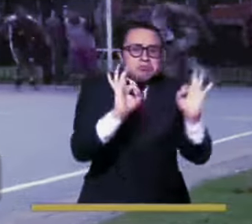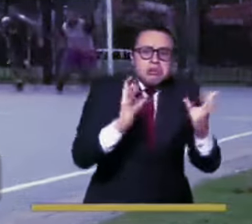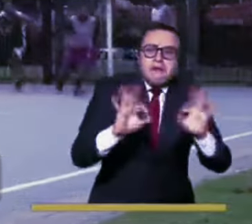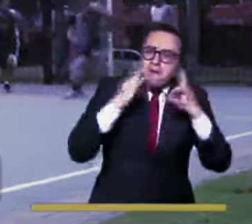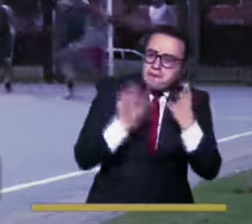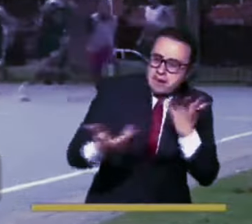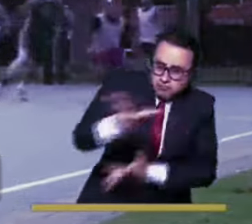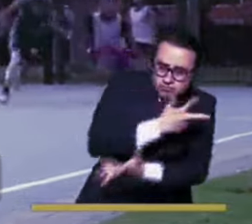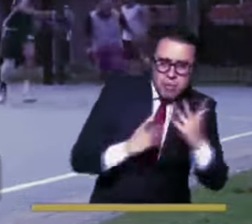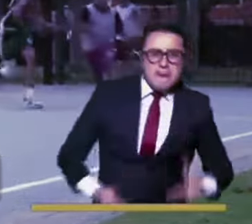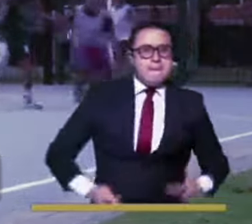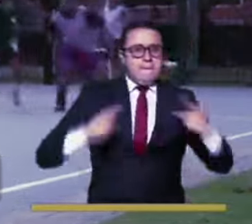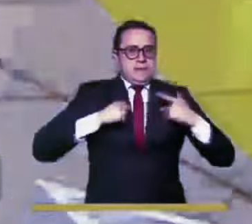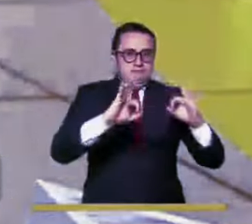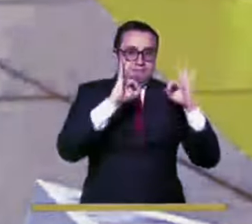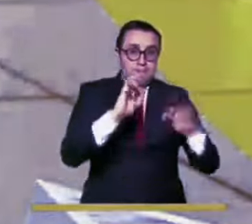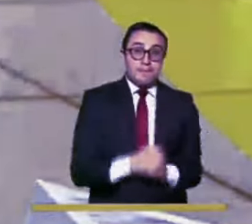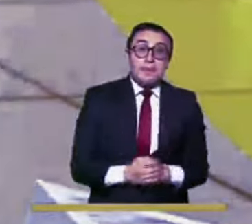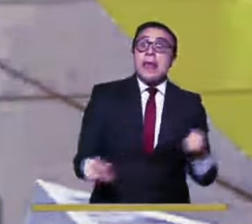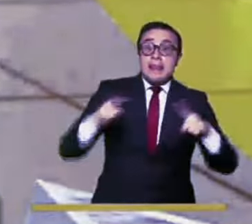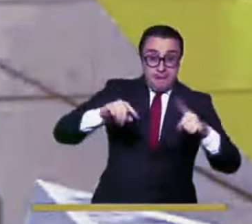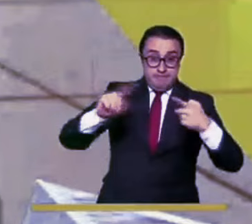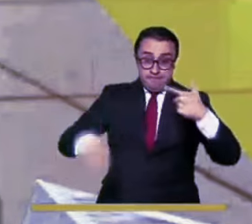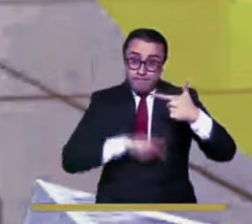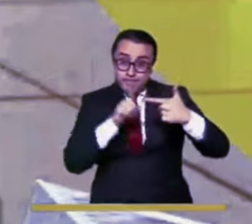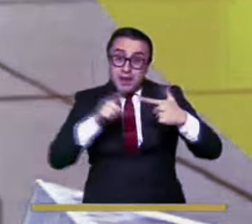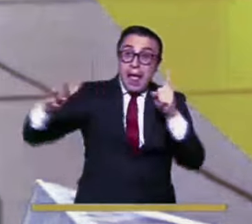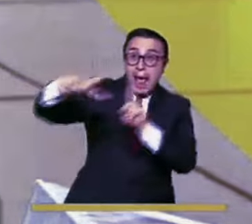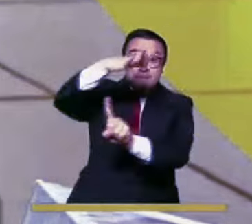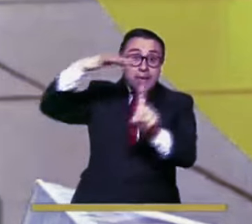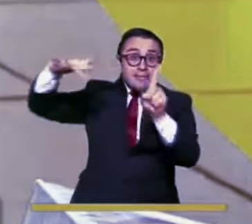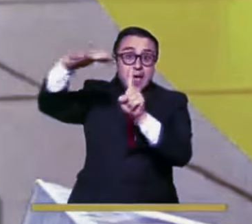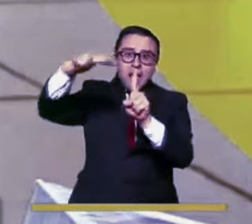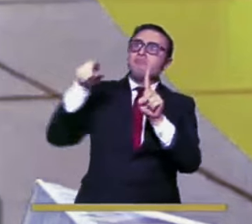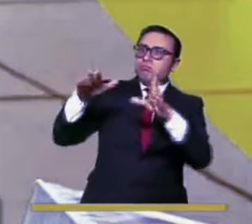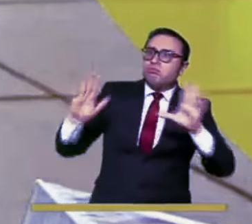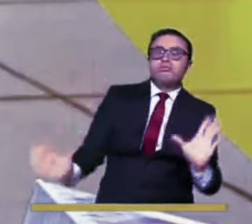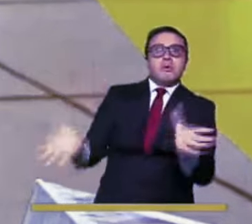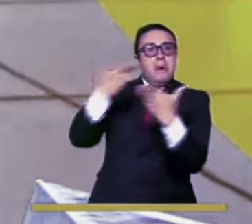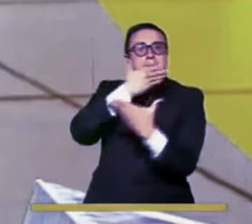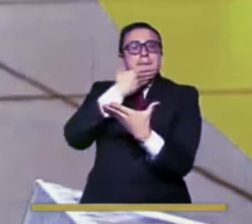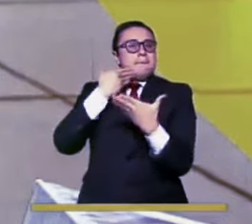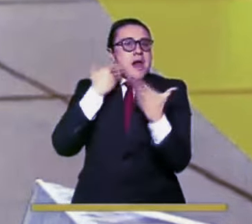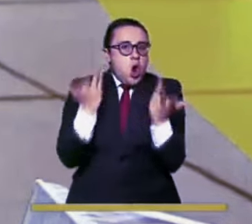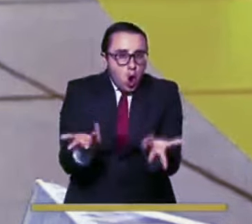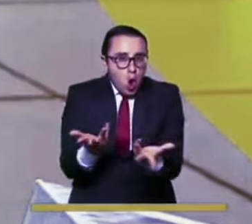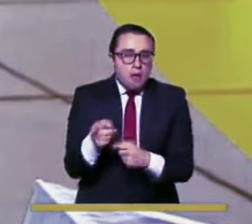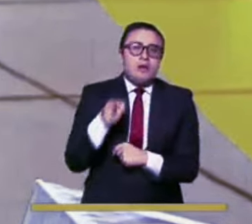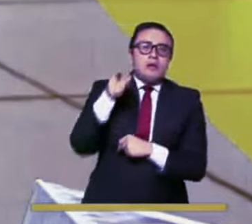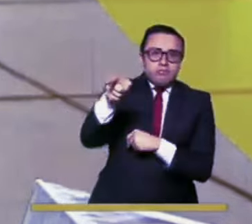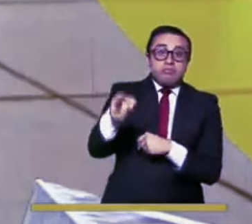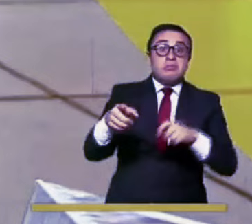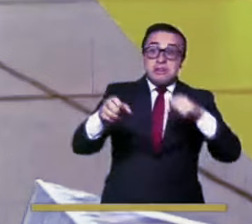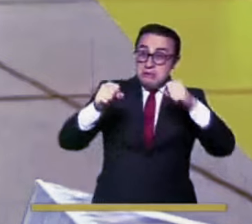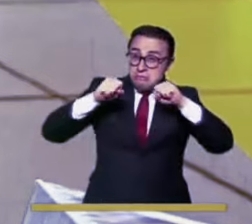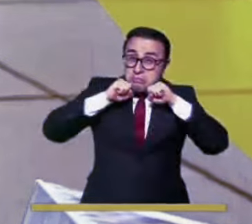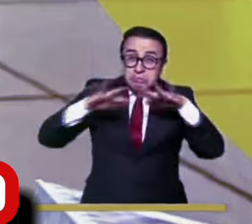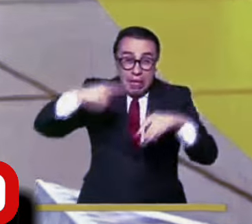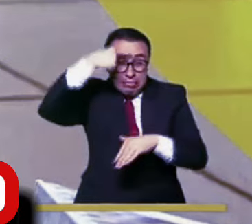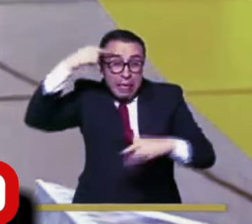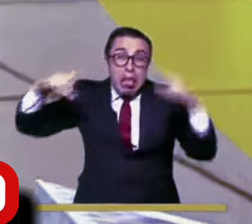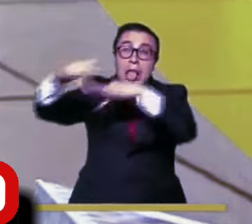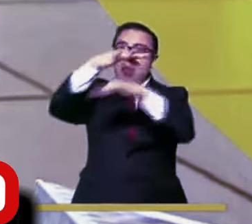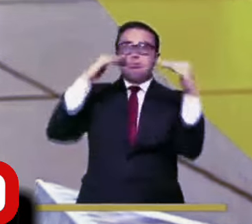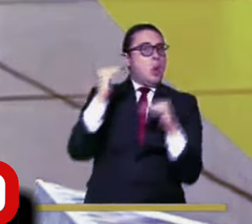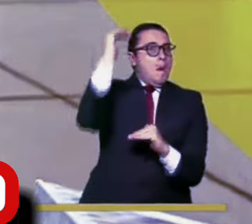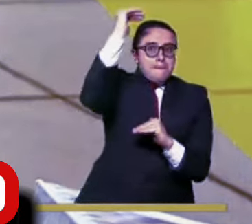Los beneficios ambientales para la ciudad son superiores en la opción mixta. son menores las emisiones contaminantes